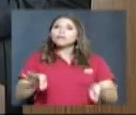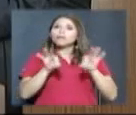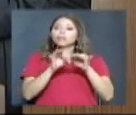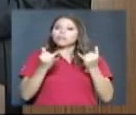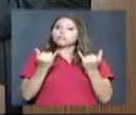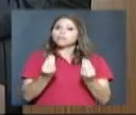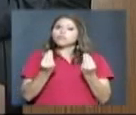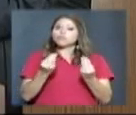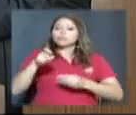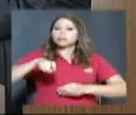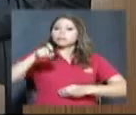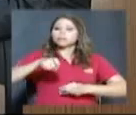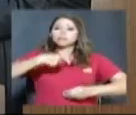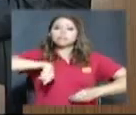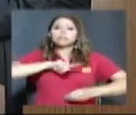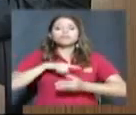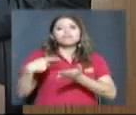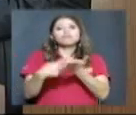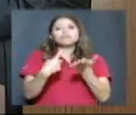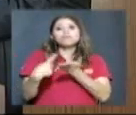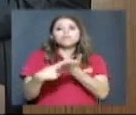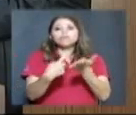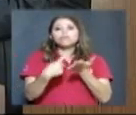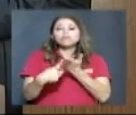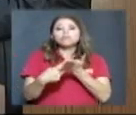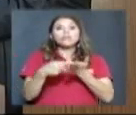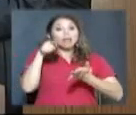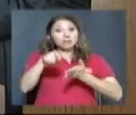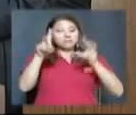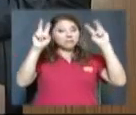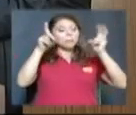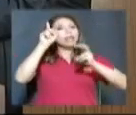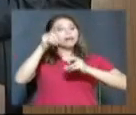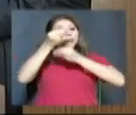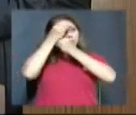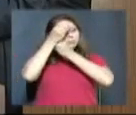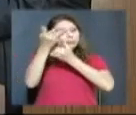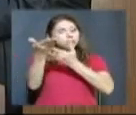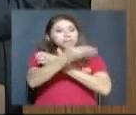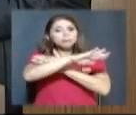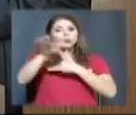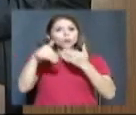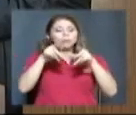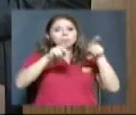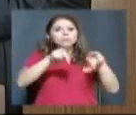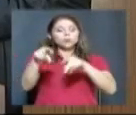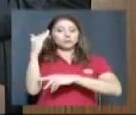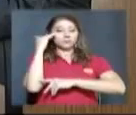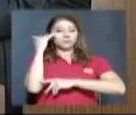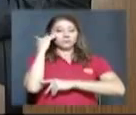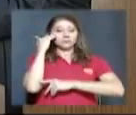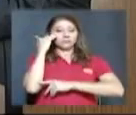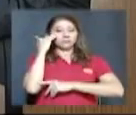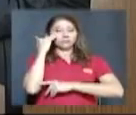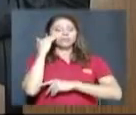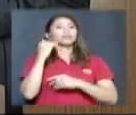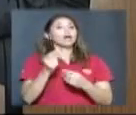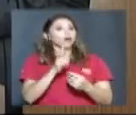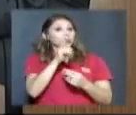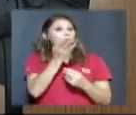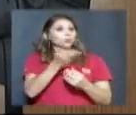estamos participando nosotros, debemos asegurar que le llegue a la ciudadanía. Y dos cosas a propósito de tu pregunta para cerrar.